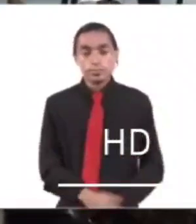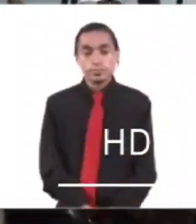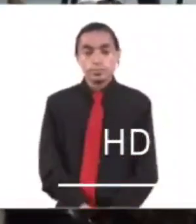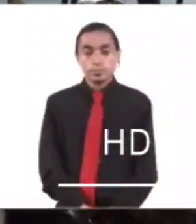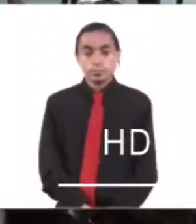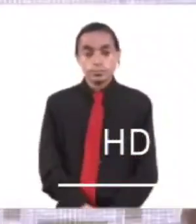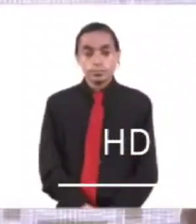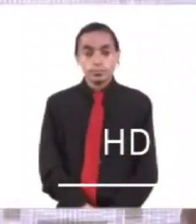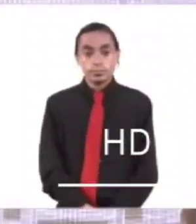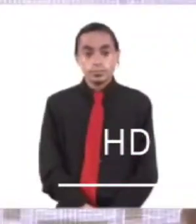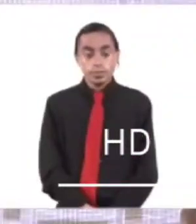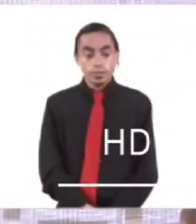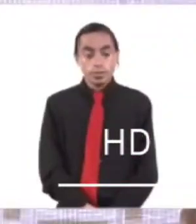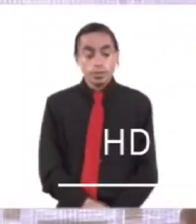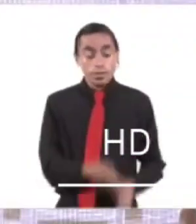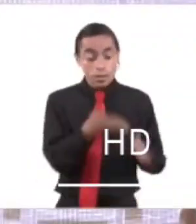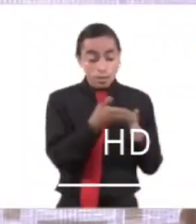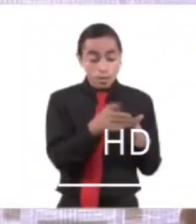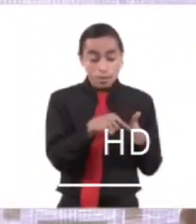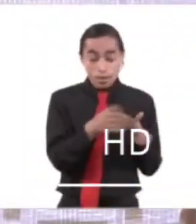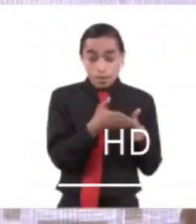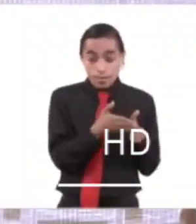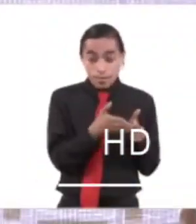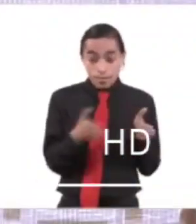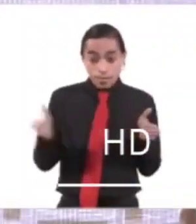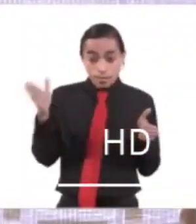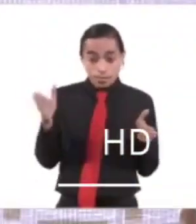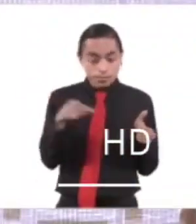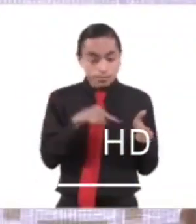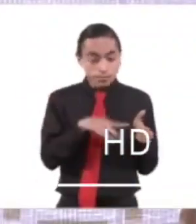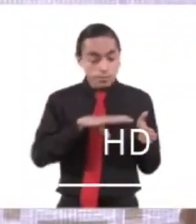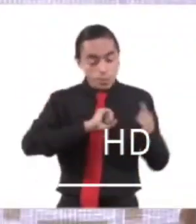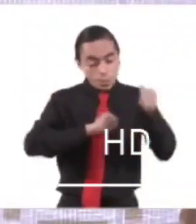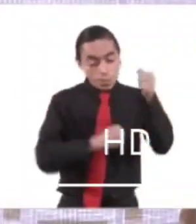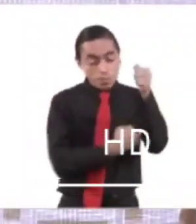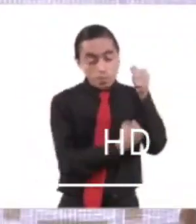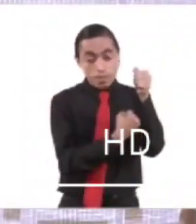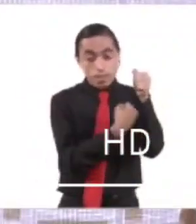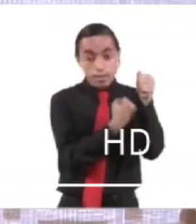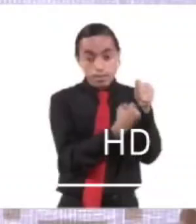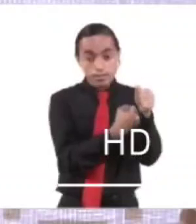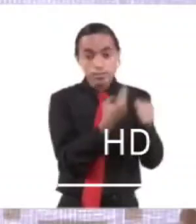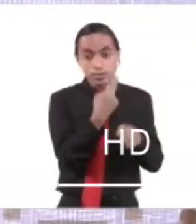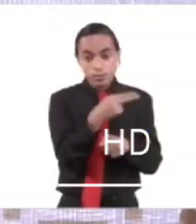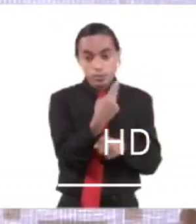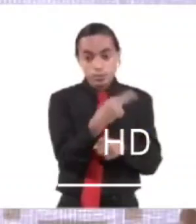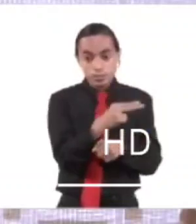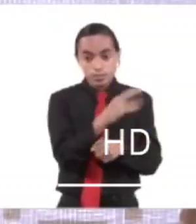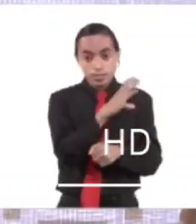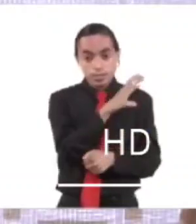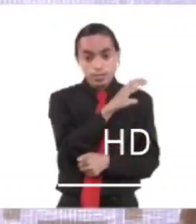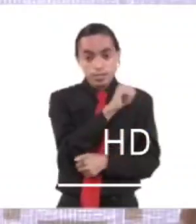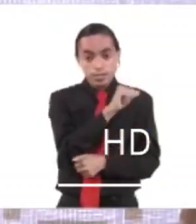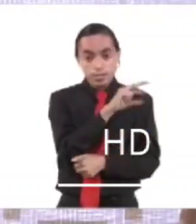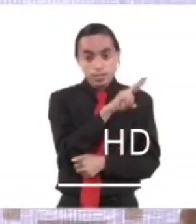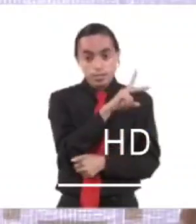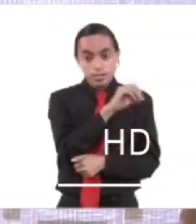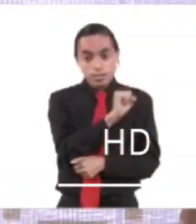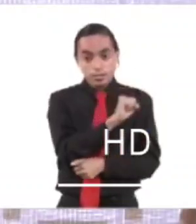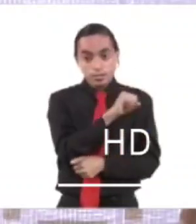A partir de hoy, uno de los pilares de nuestra ciudad se llama Carlos